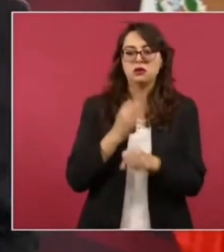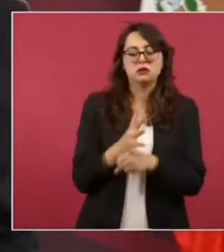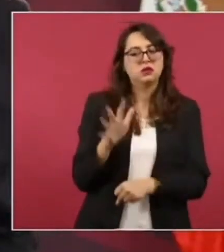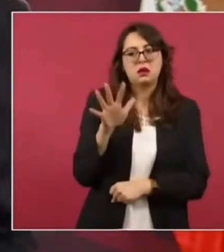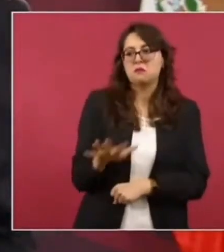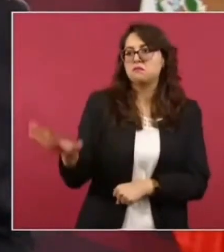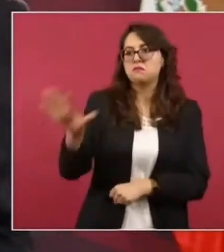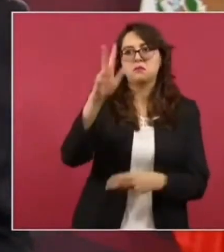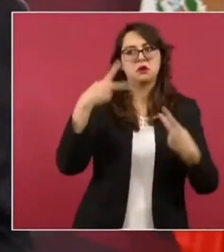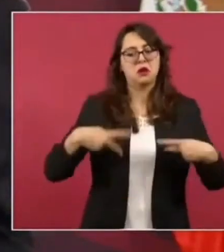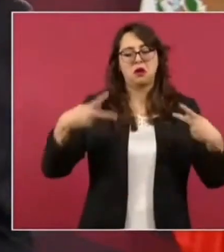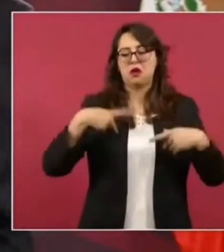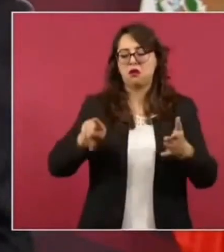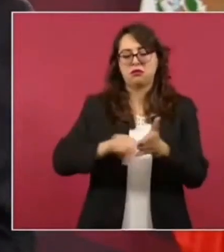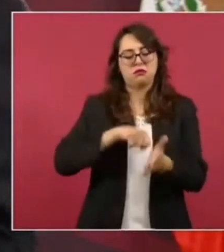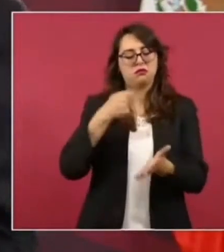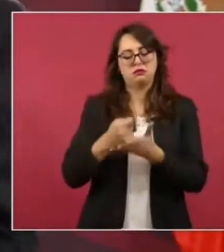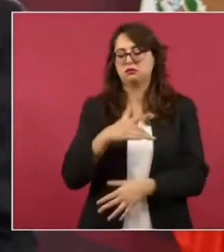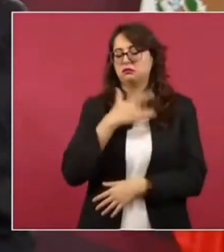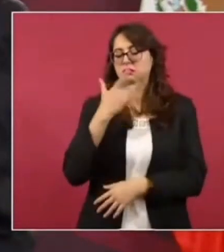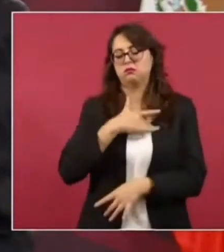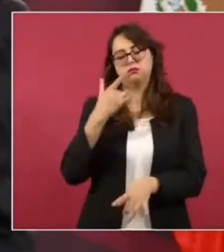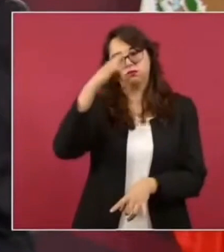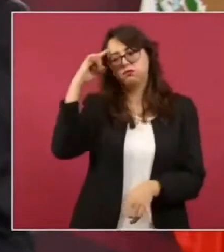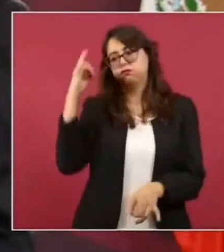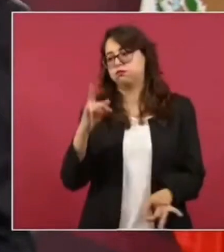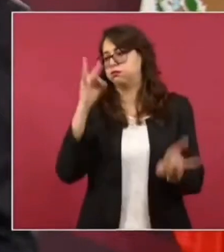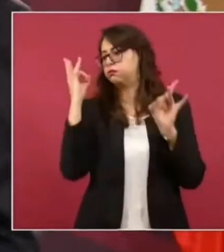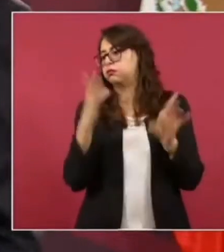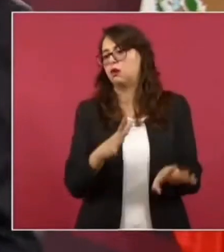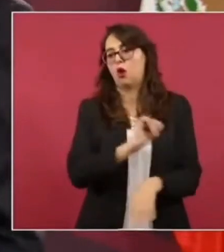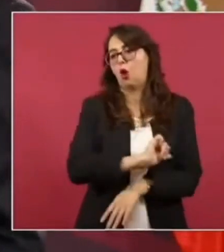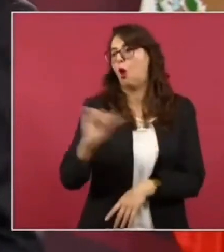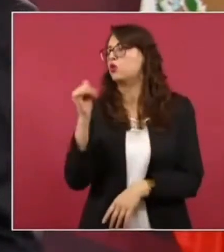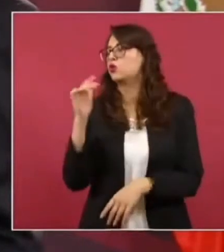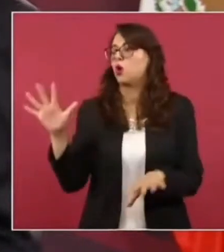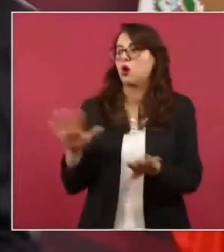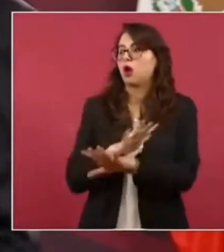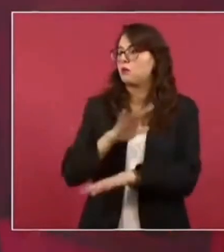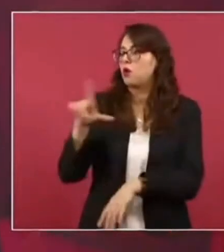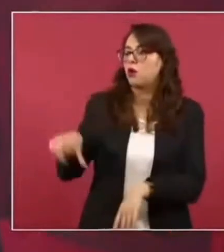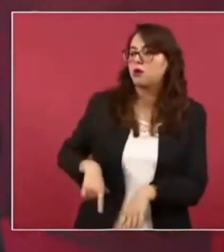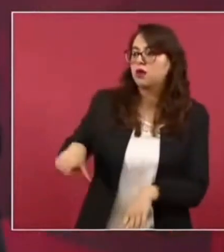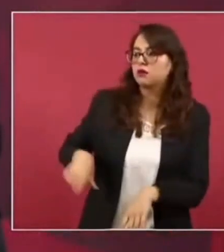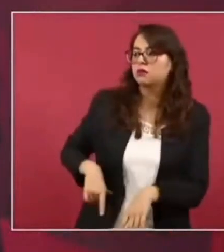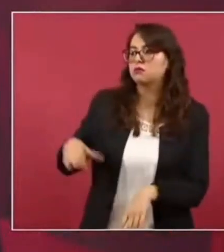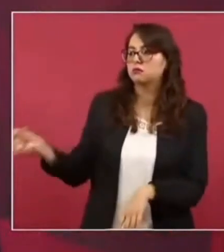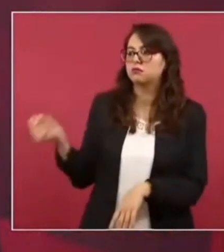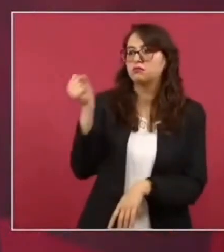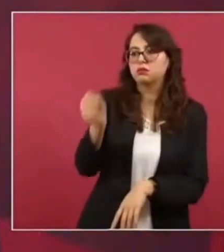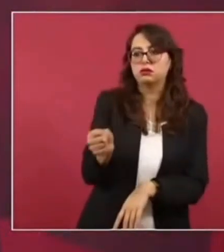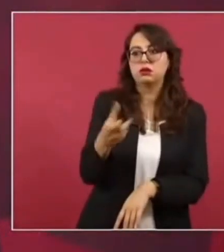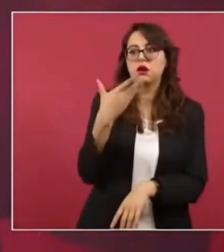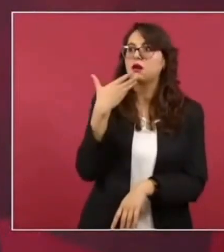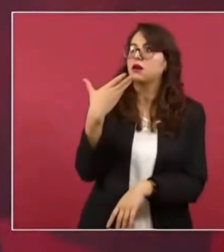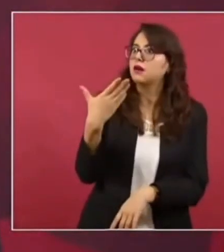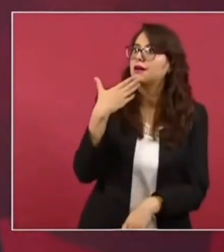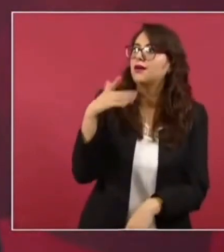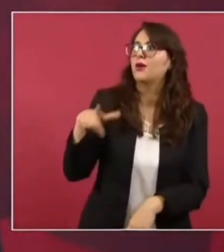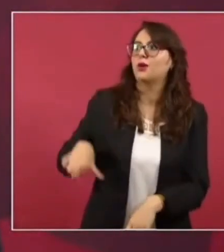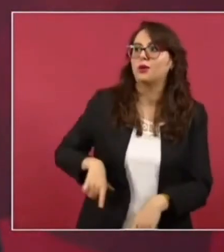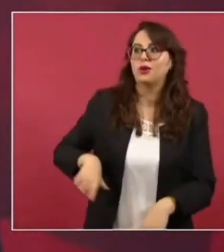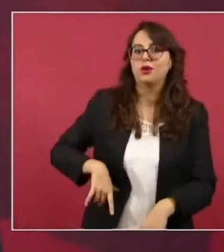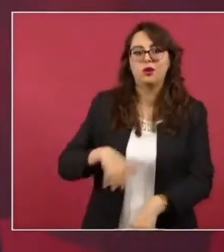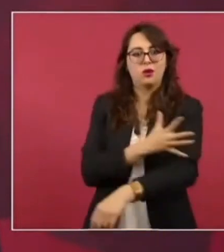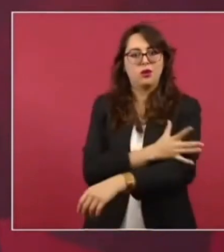basta y ya hay un gobernador honesto, íntegro.